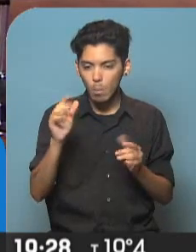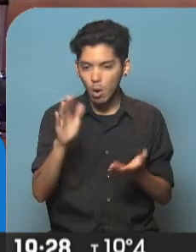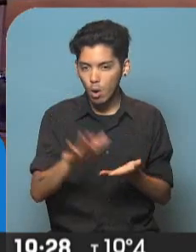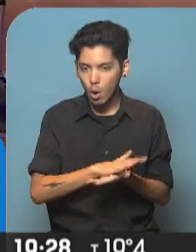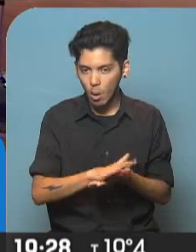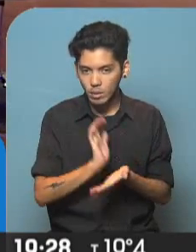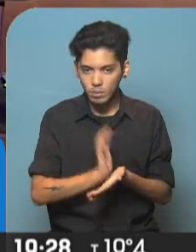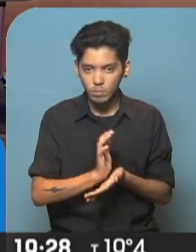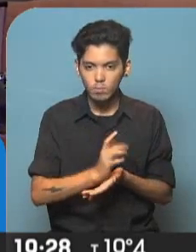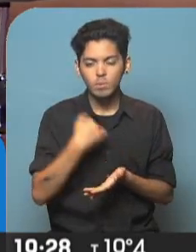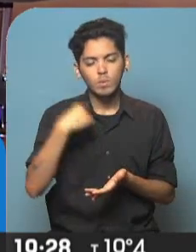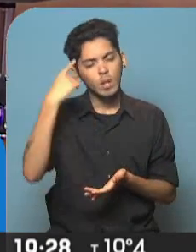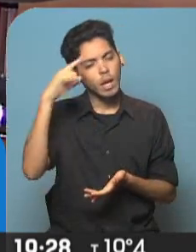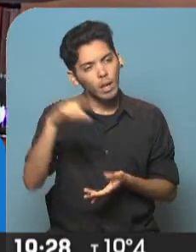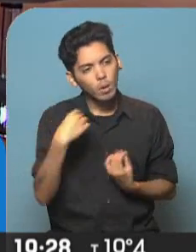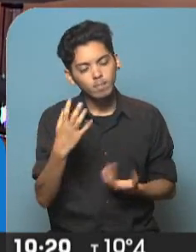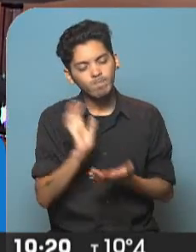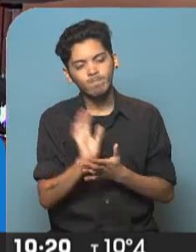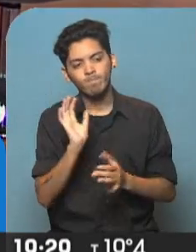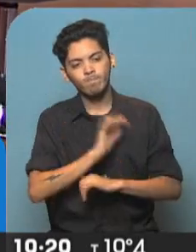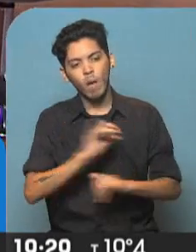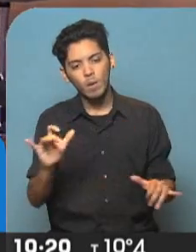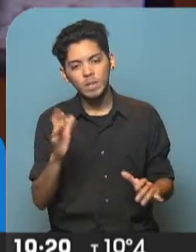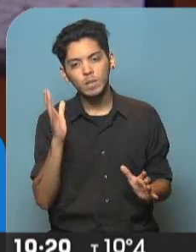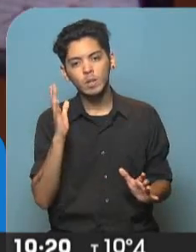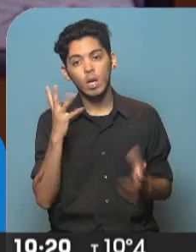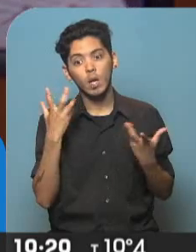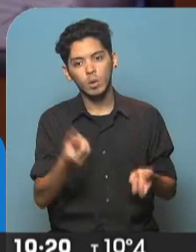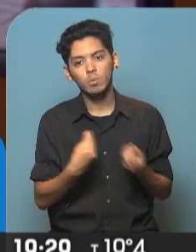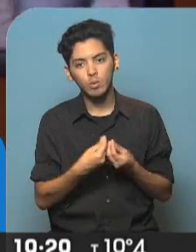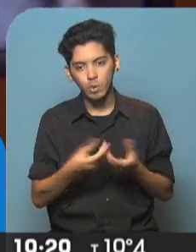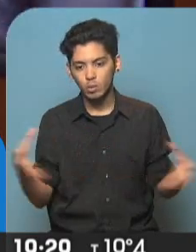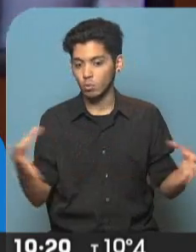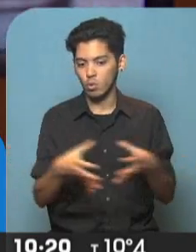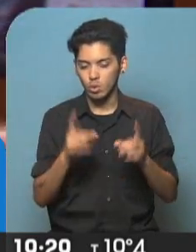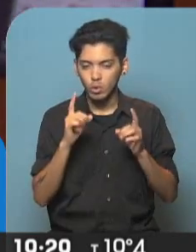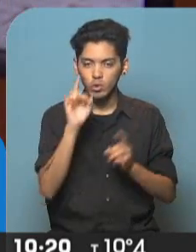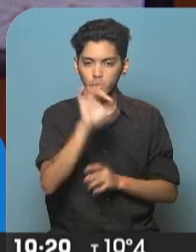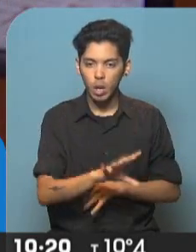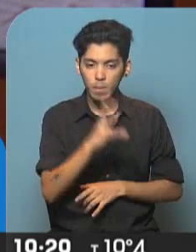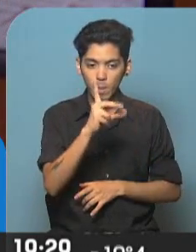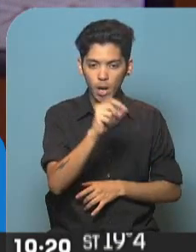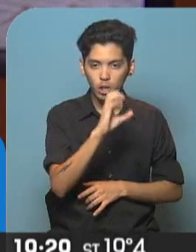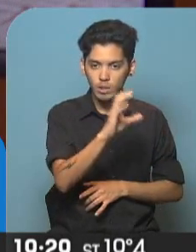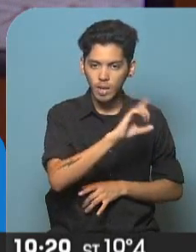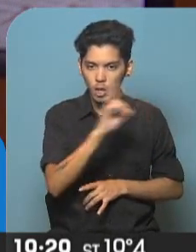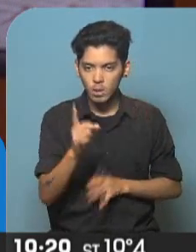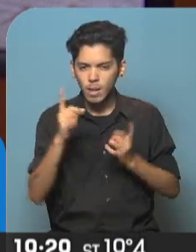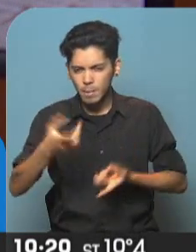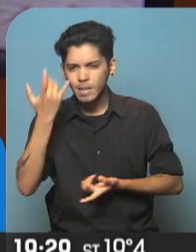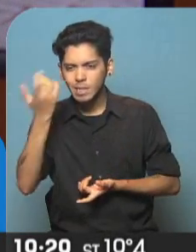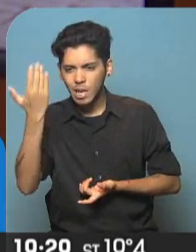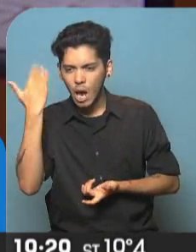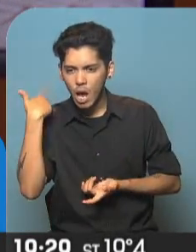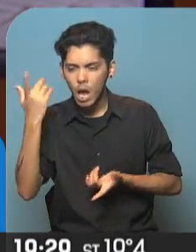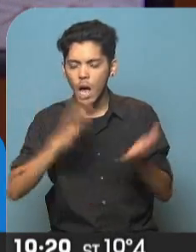creo que fue un mensaje muy contundente que fue ese lo que principalmente ayudó que fue todo es un conjunto no no lo dejaron solamente al banco central recordemos que ya lo había